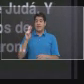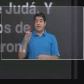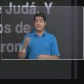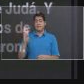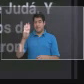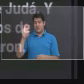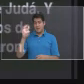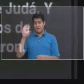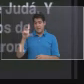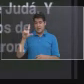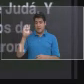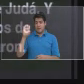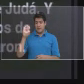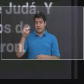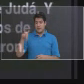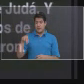quedaron.